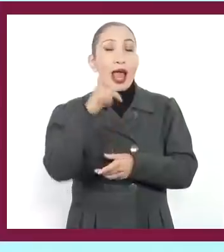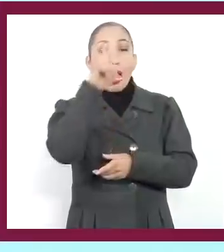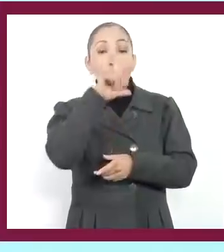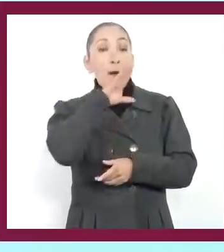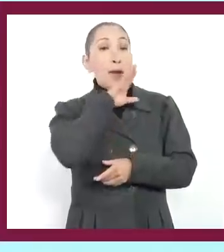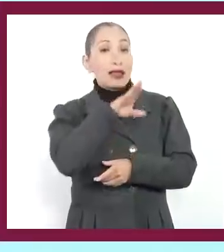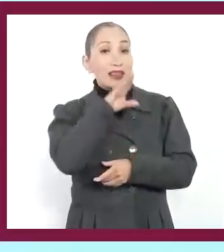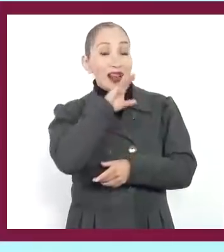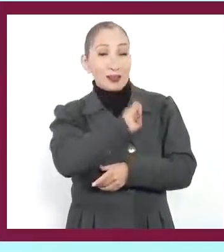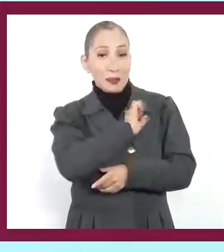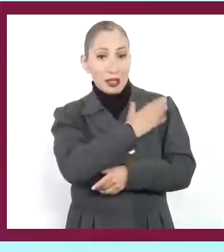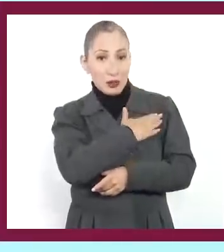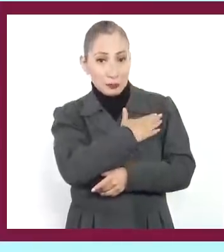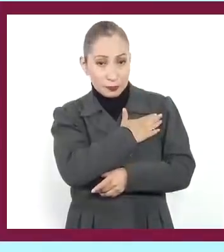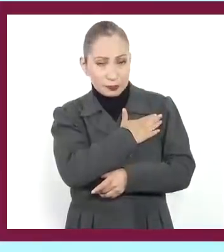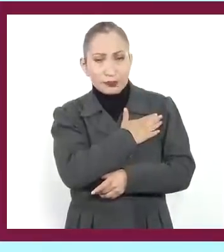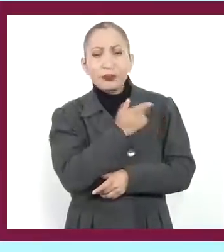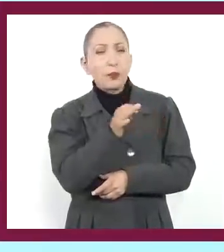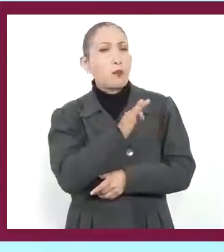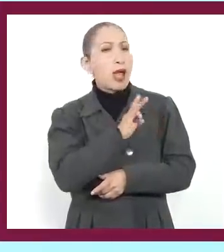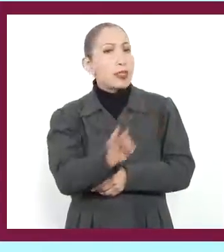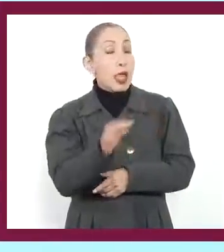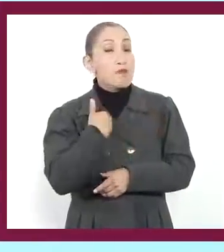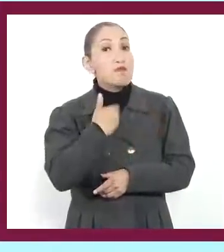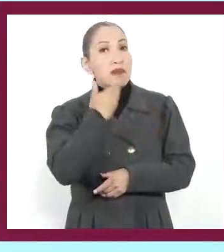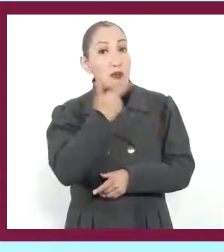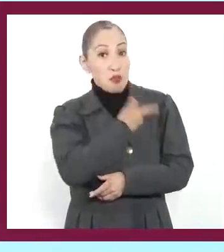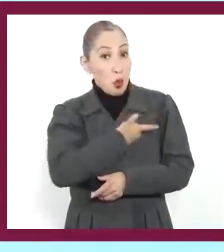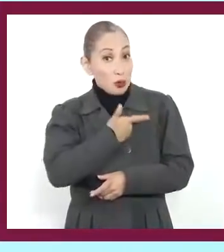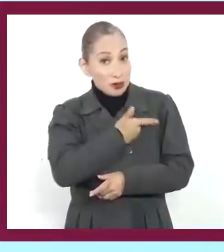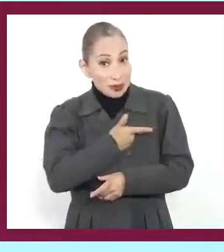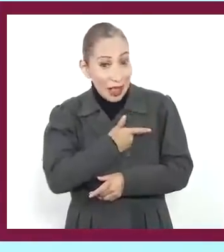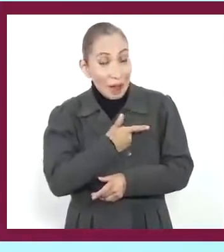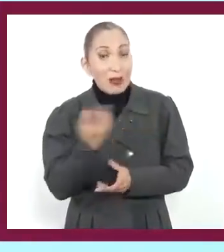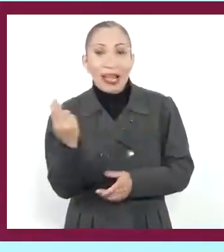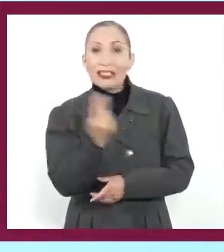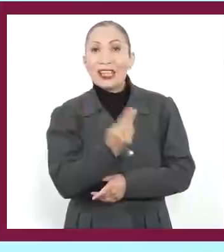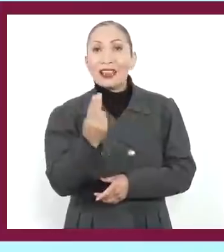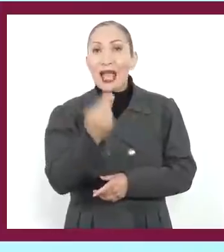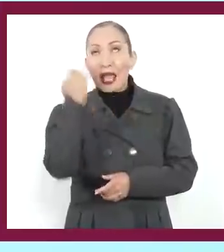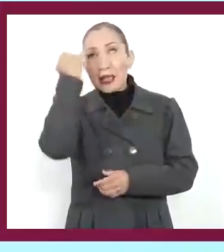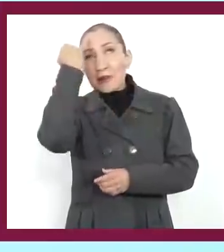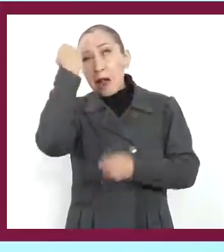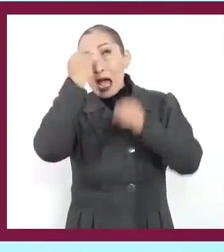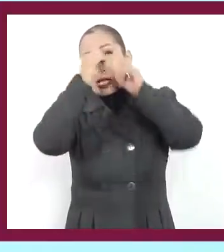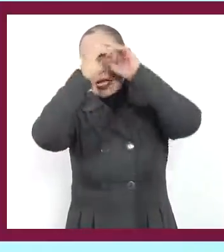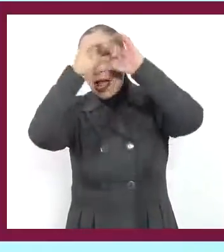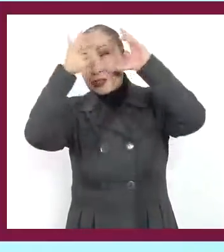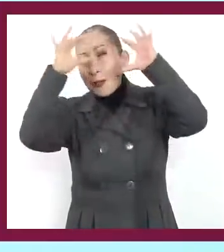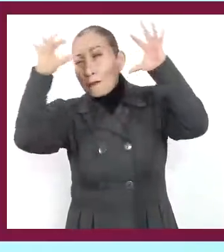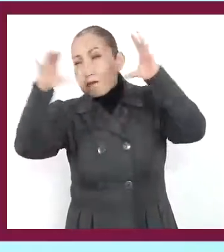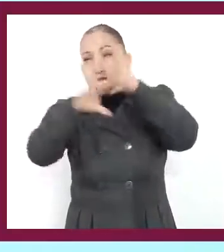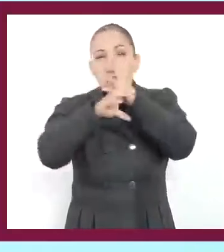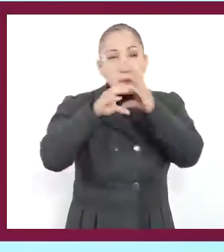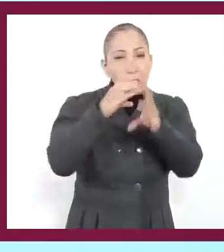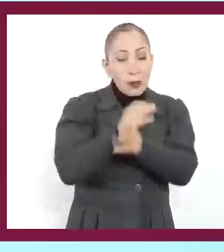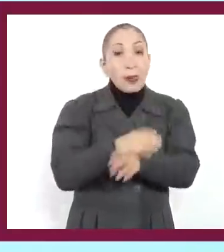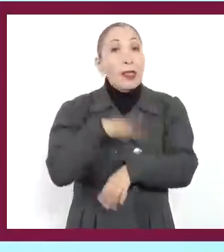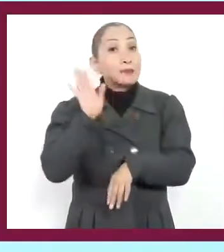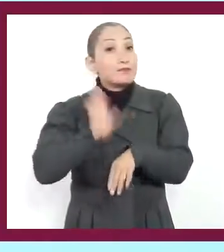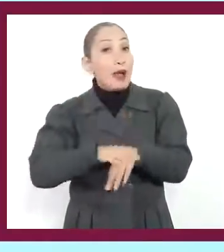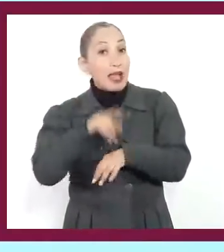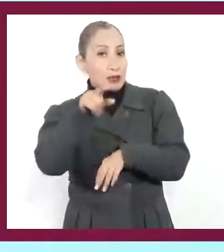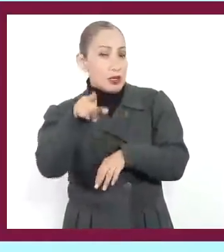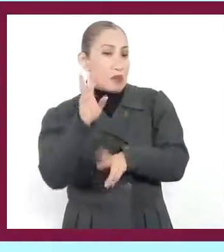Lengua Materna Español, que puede ser apasionante para ustedes, pues requiere de su imaginación y creatividad, sobre todo